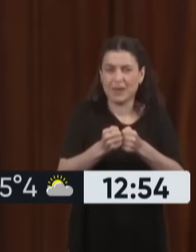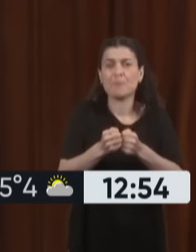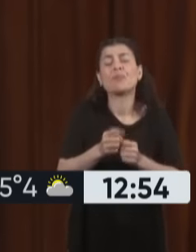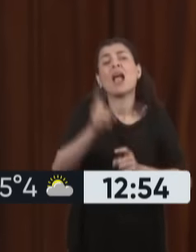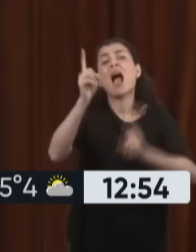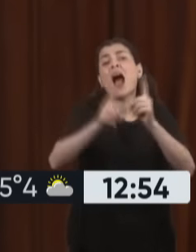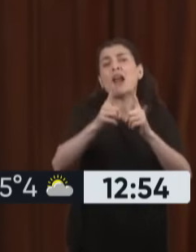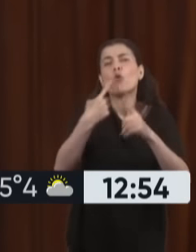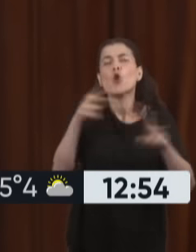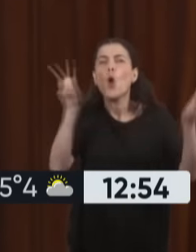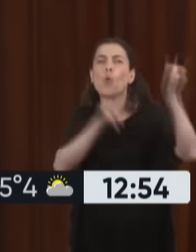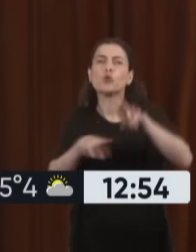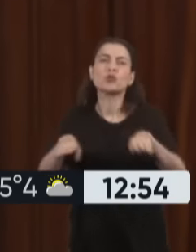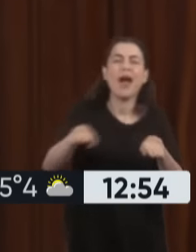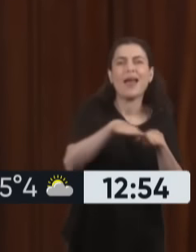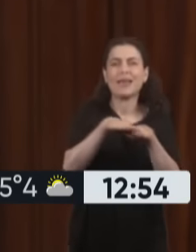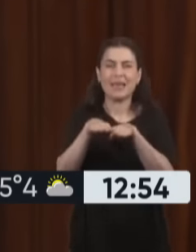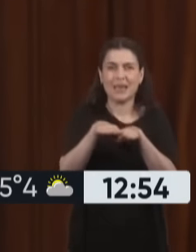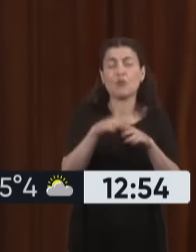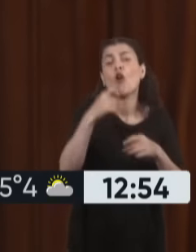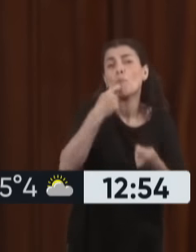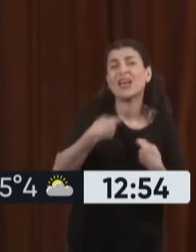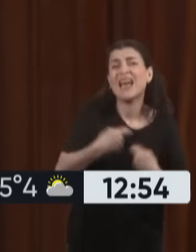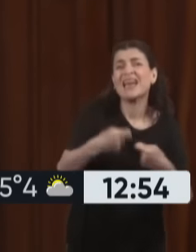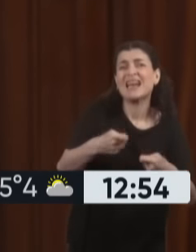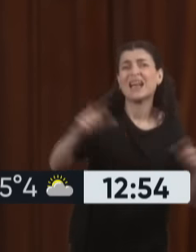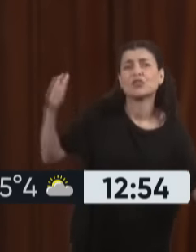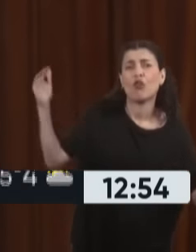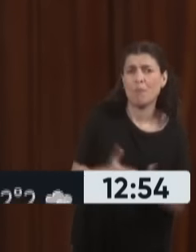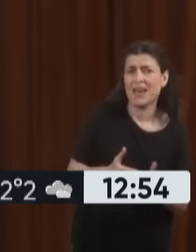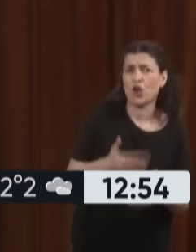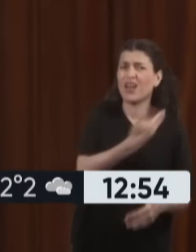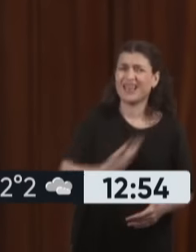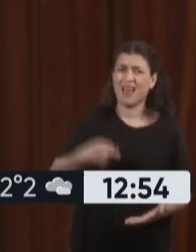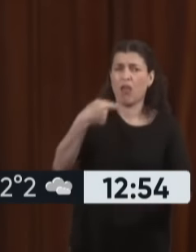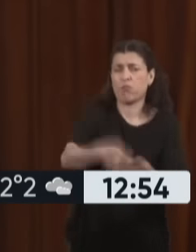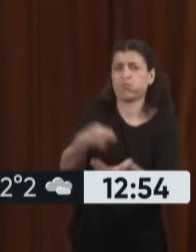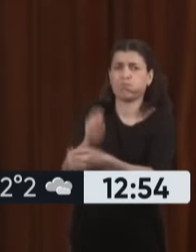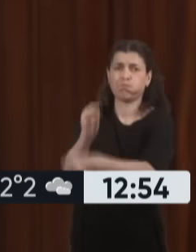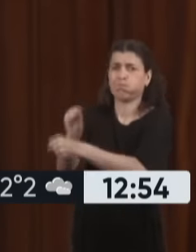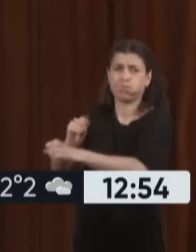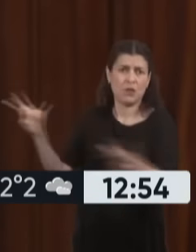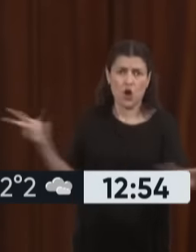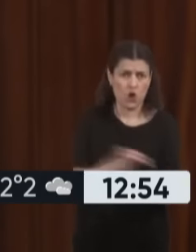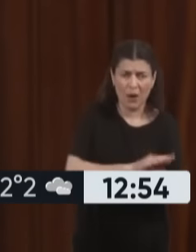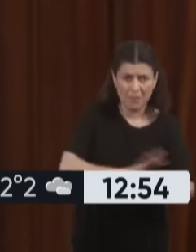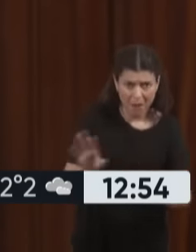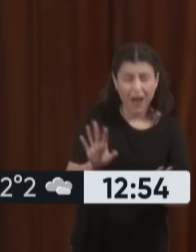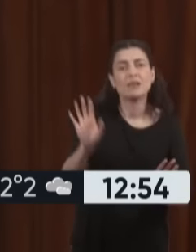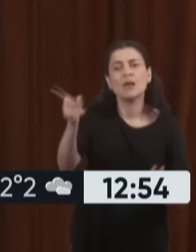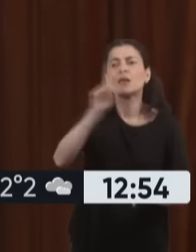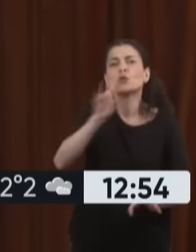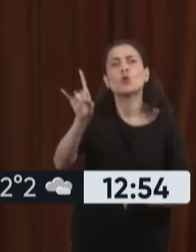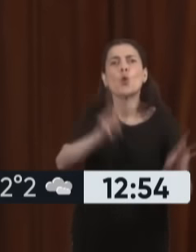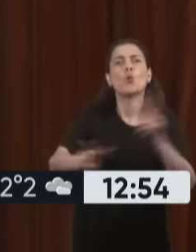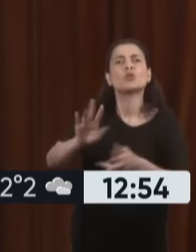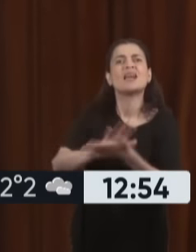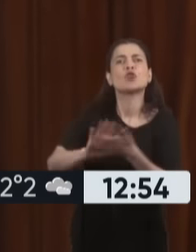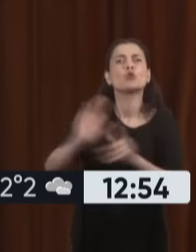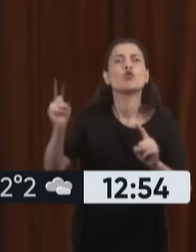equilibrio, precisamente porque la reducción en el costo argentino compensará la eliminación de beneficios que eran perniciosos para el conjunto de la